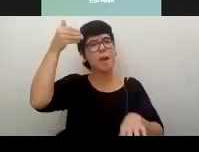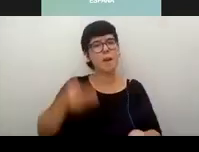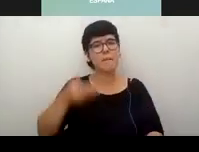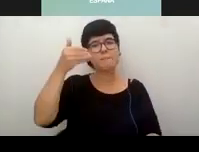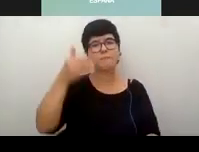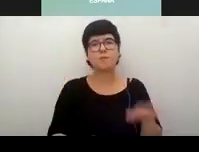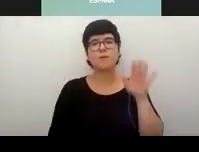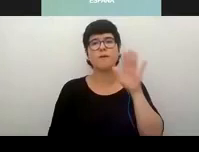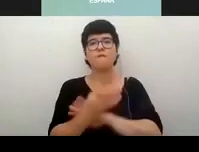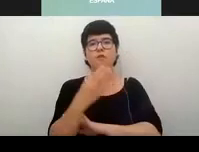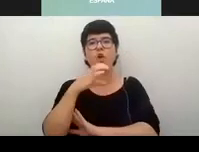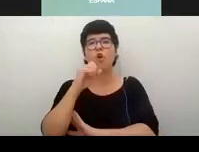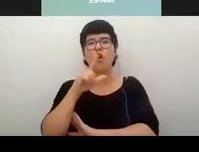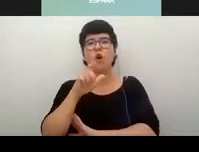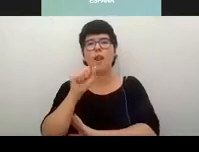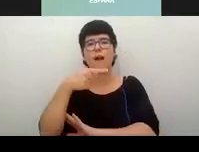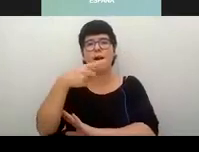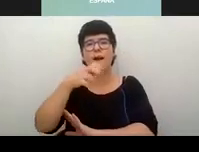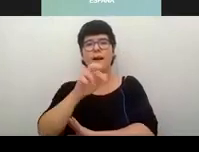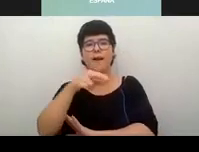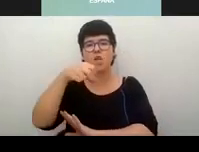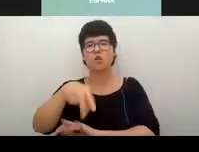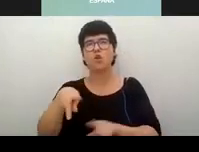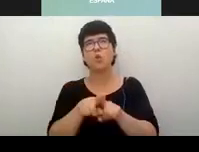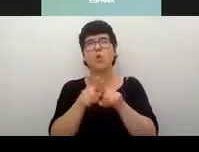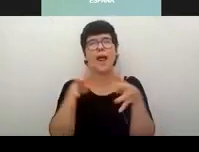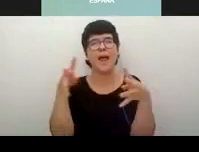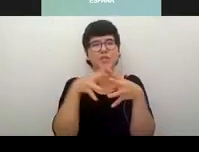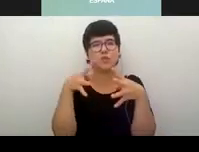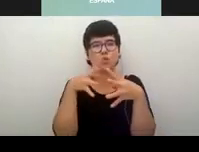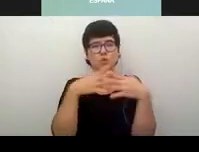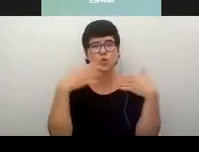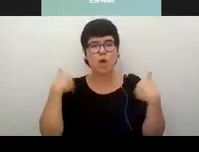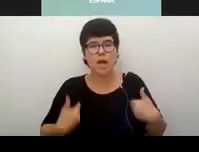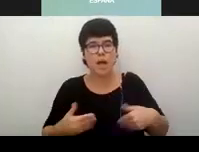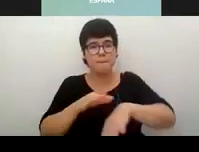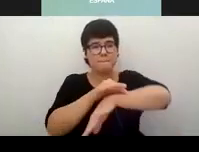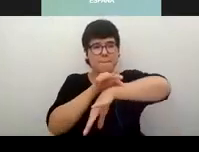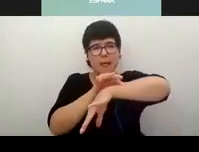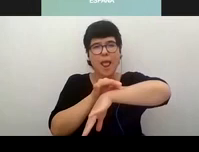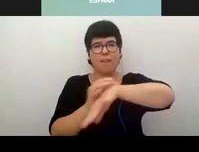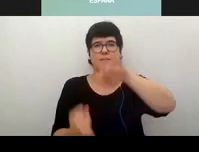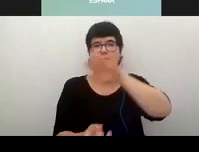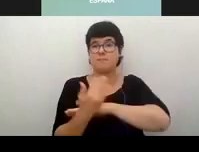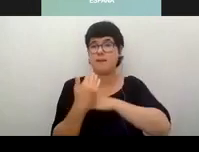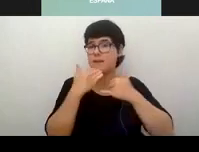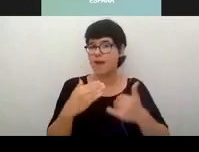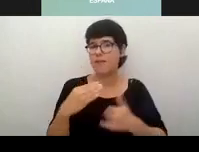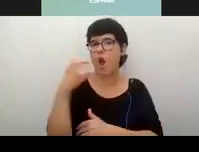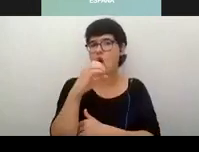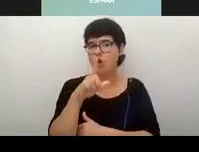sabéis el colágeno es un poco la estructura del organismo, es decir, la piel se forma a partir de colágeno, la estructura proteica que